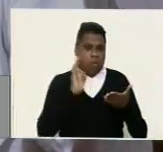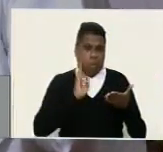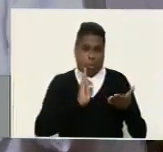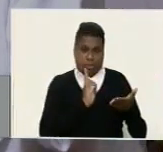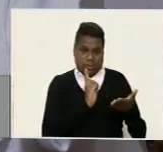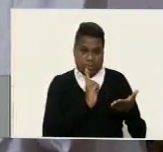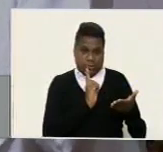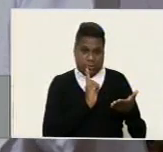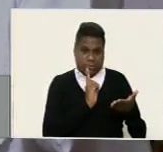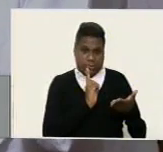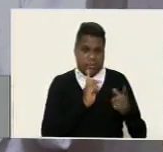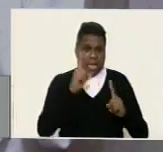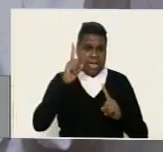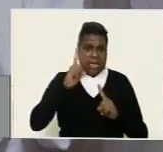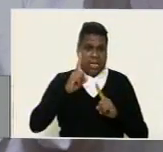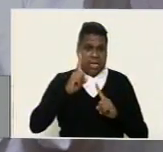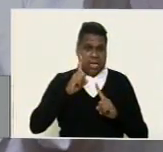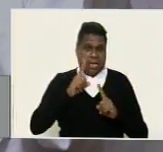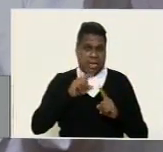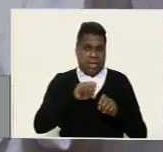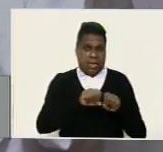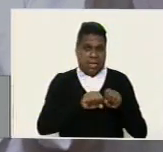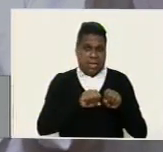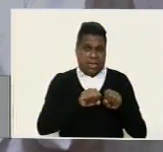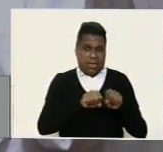desde San Cristóbal